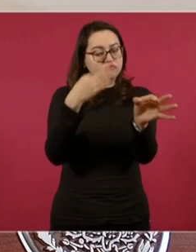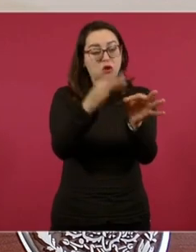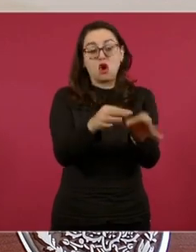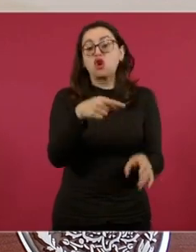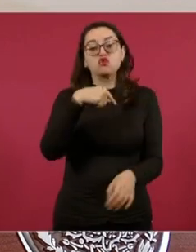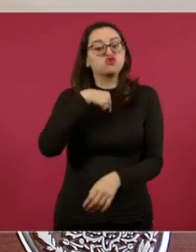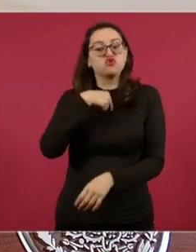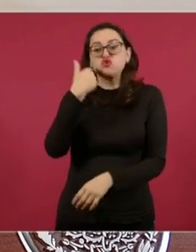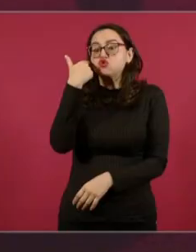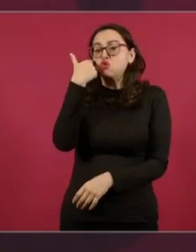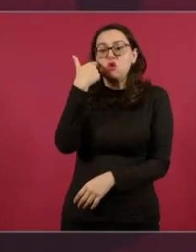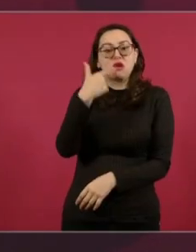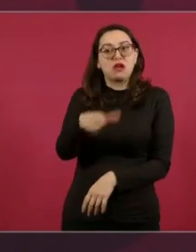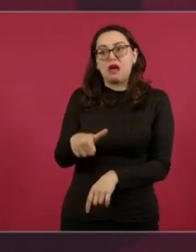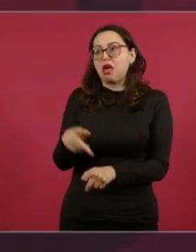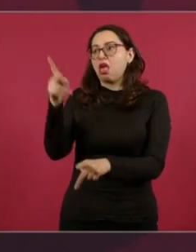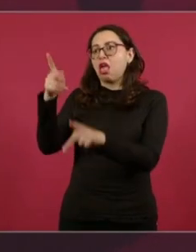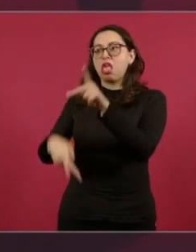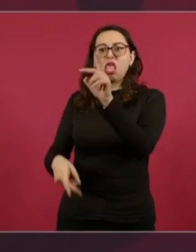es terminar obras